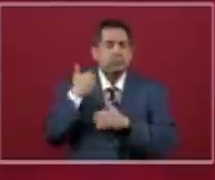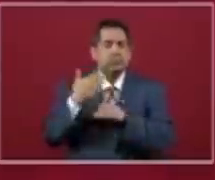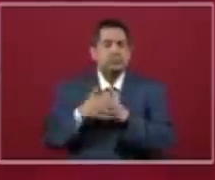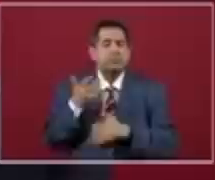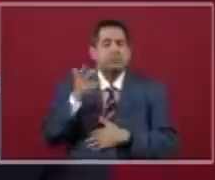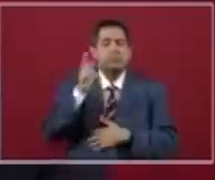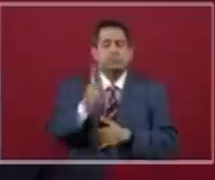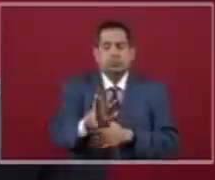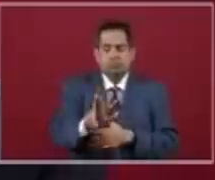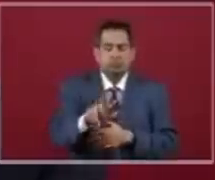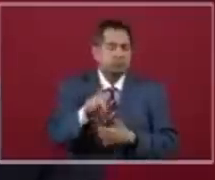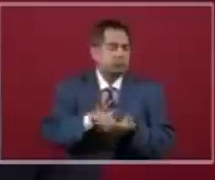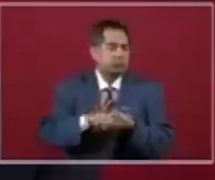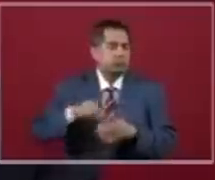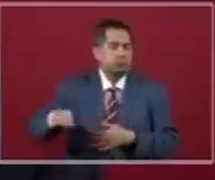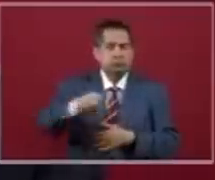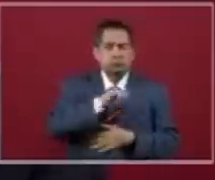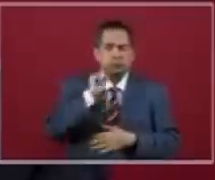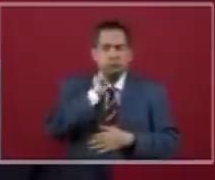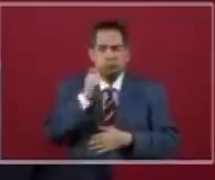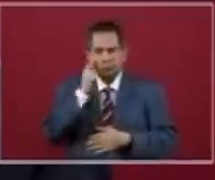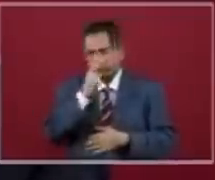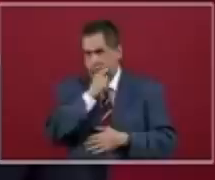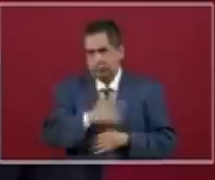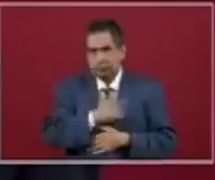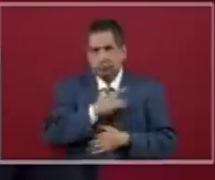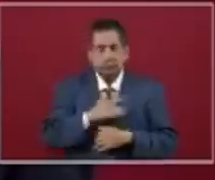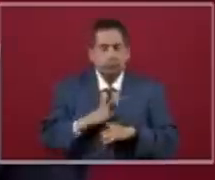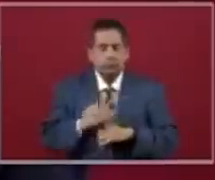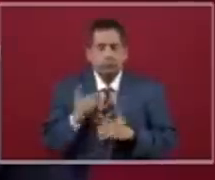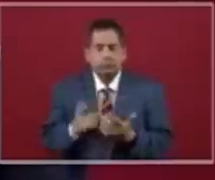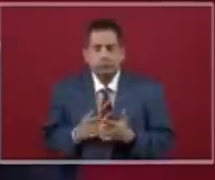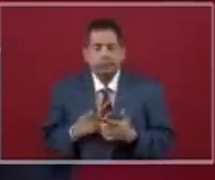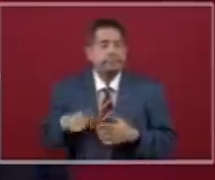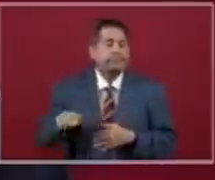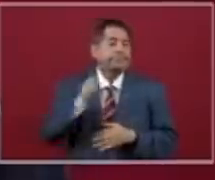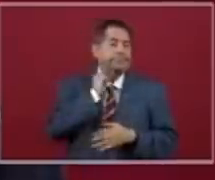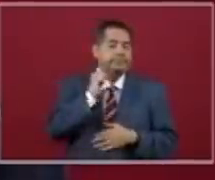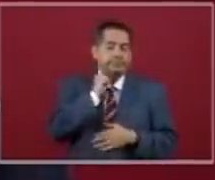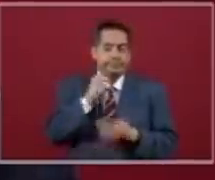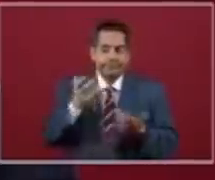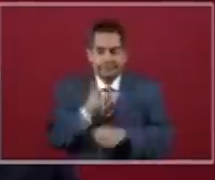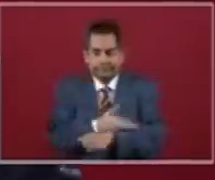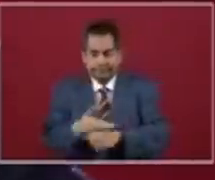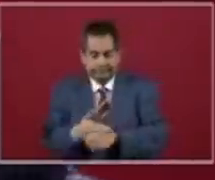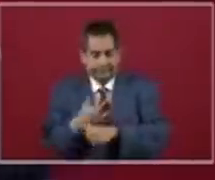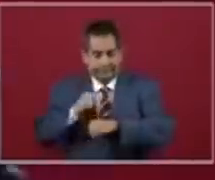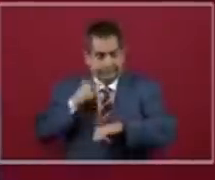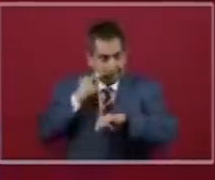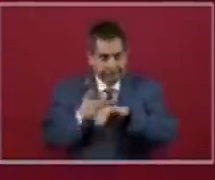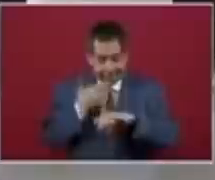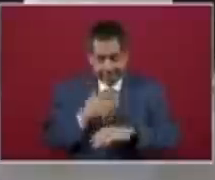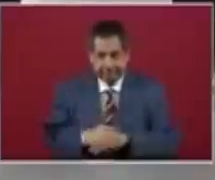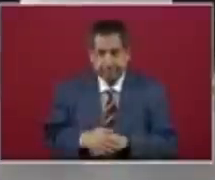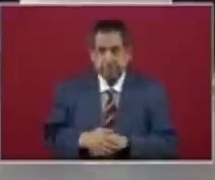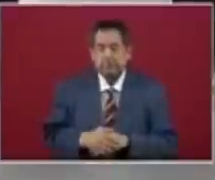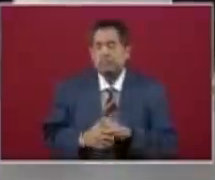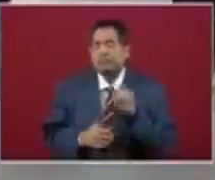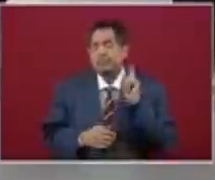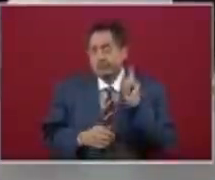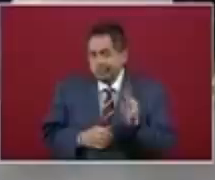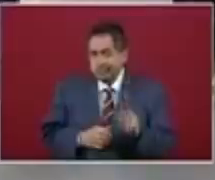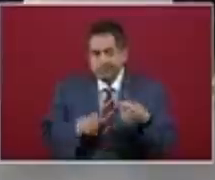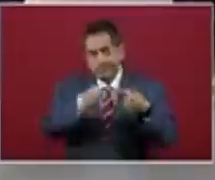para consideración del Senado, porque serán quienes tendrán a su cargo pues que esto se haga una realidad. Y ahí tenemos un sinfín